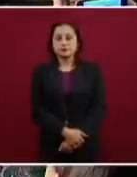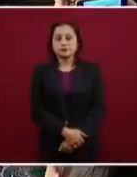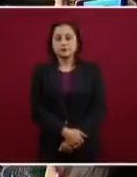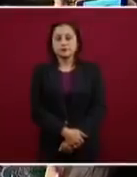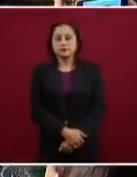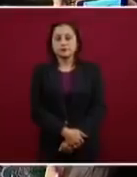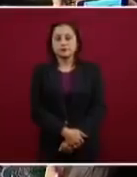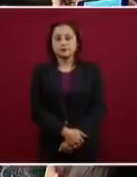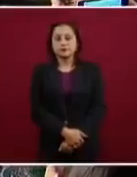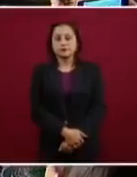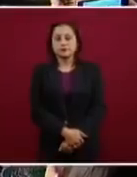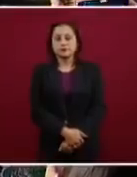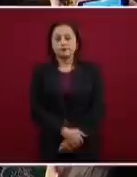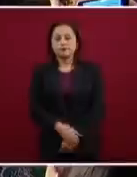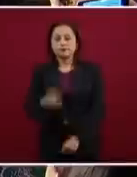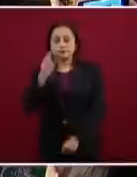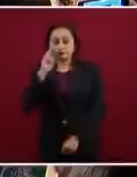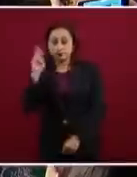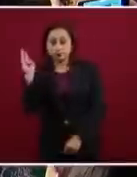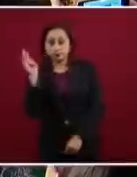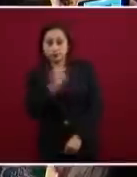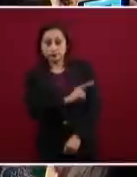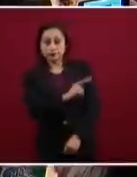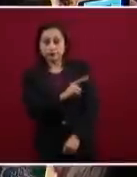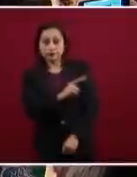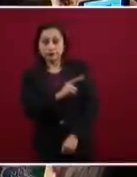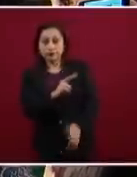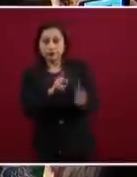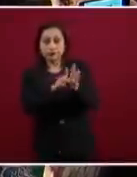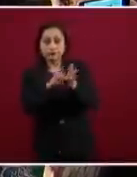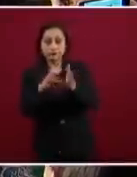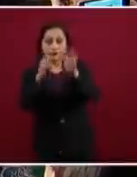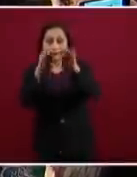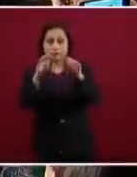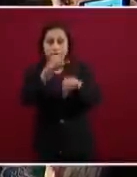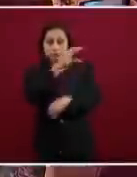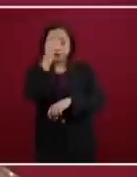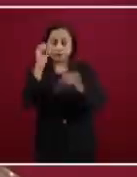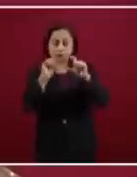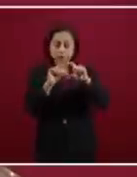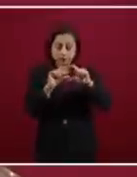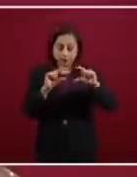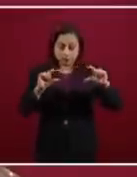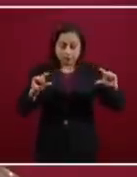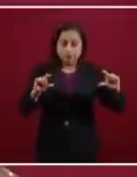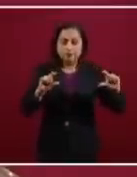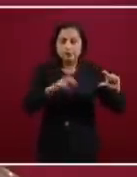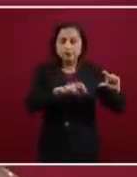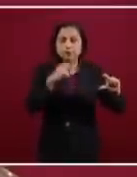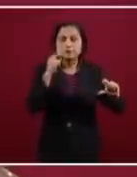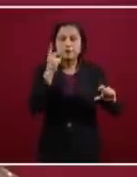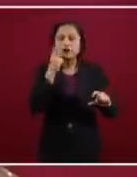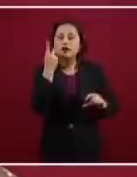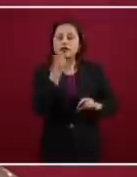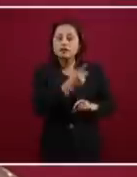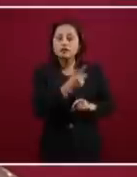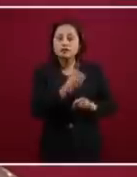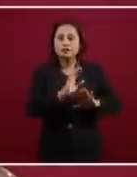esto es importante destacarlo porque ya basta de la manipulación